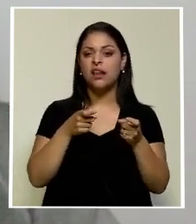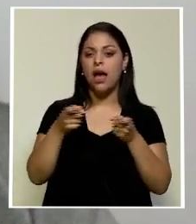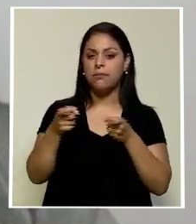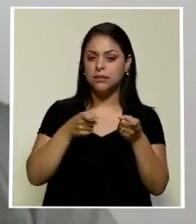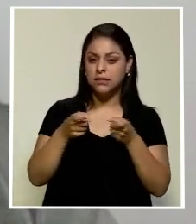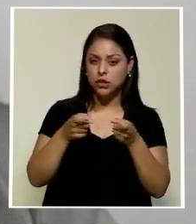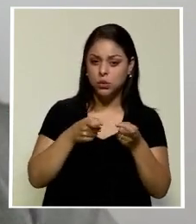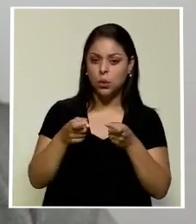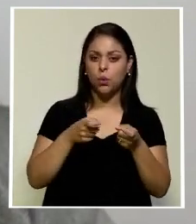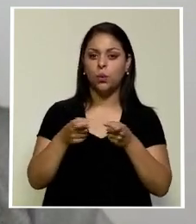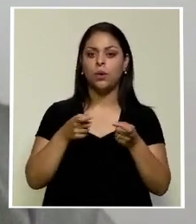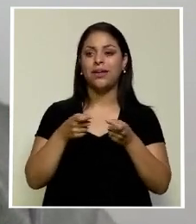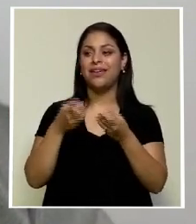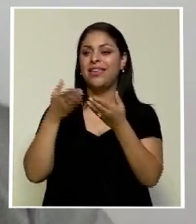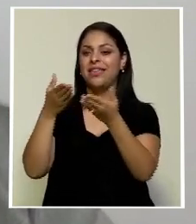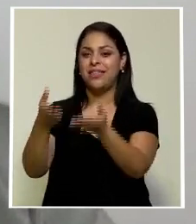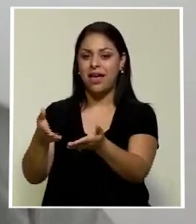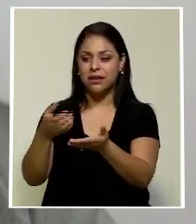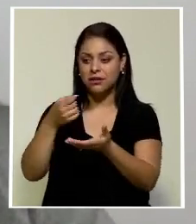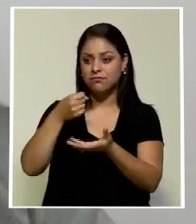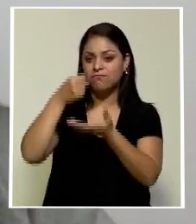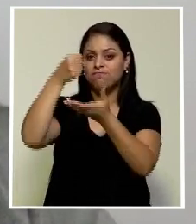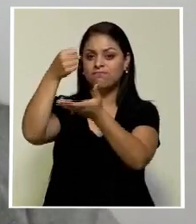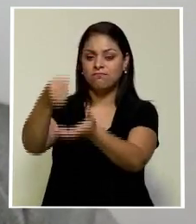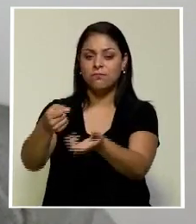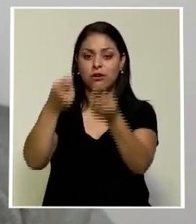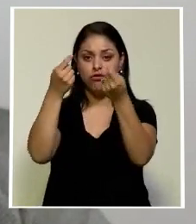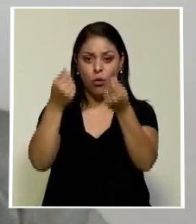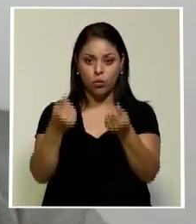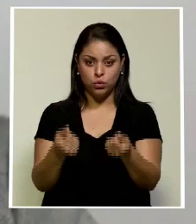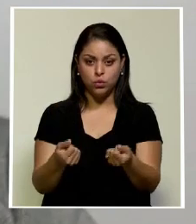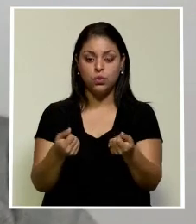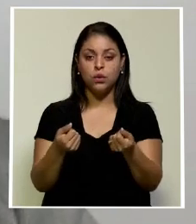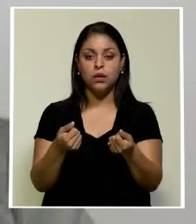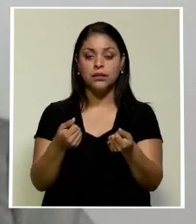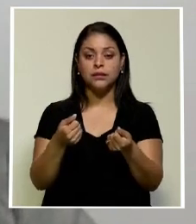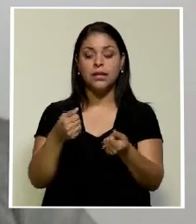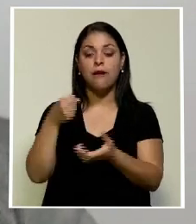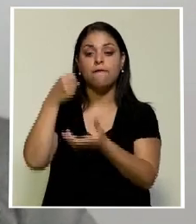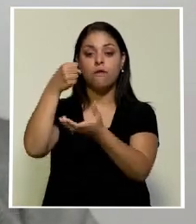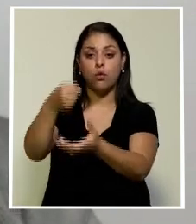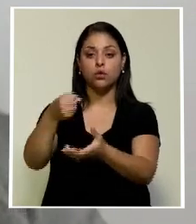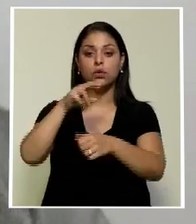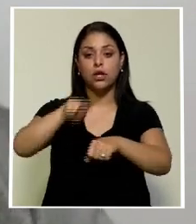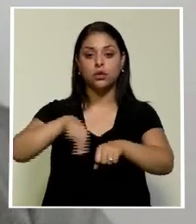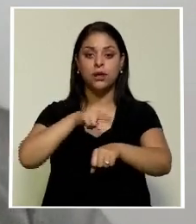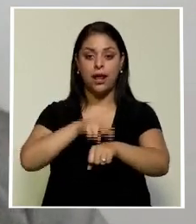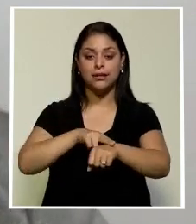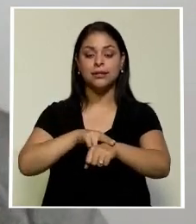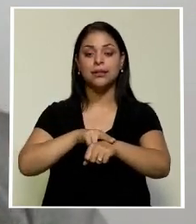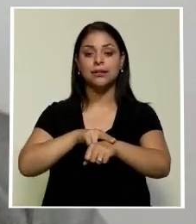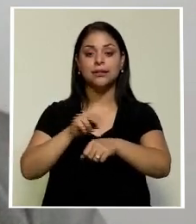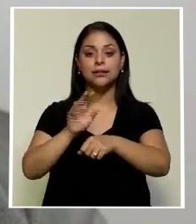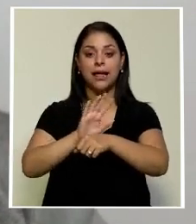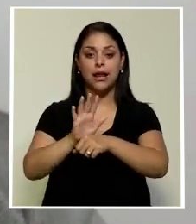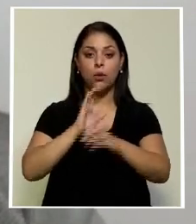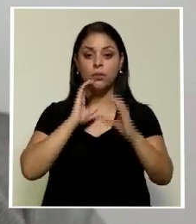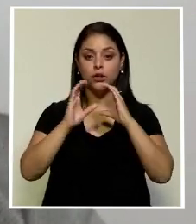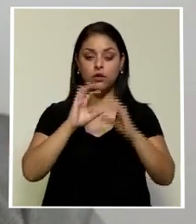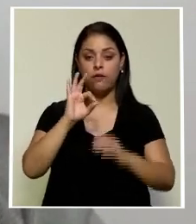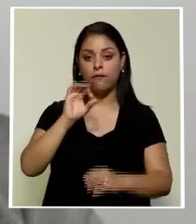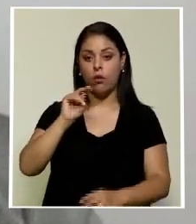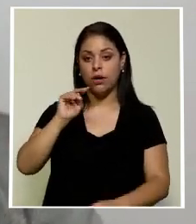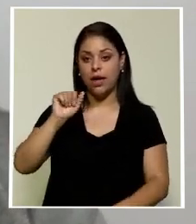la asignación de los recursos del Fondo Nacional de Telecomunicaciones, de Fonatel, y la creación de un programa